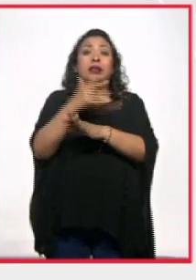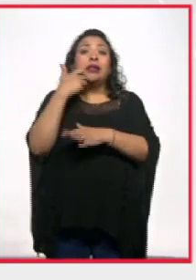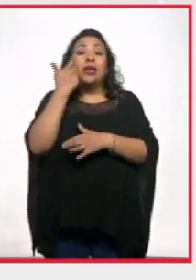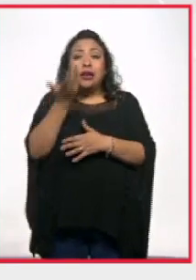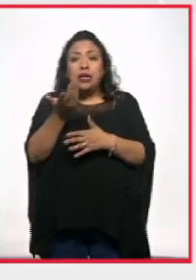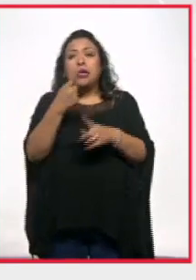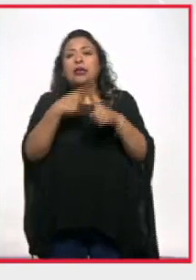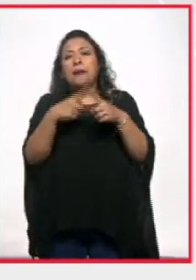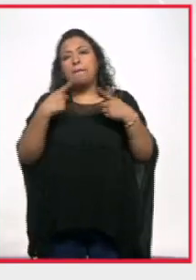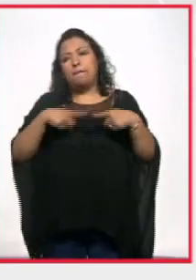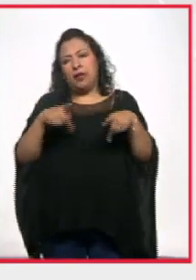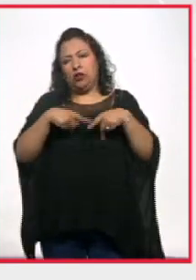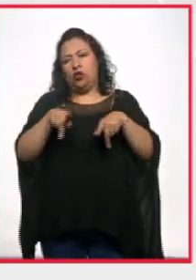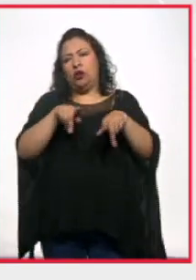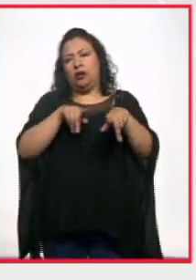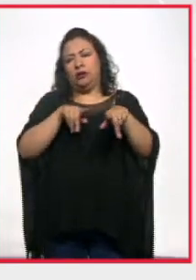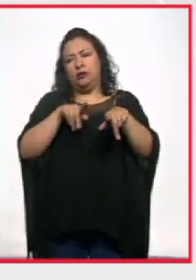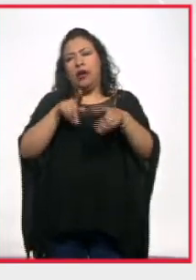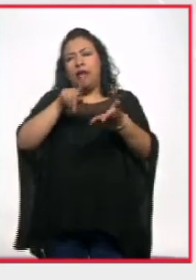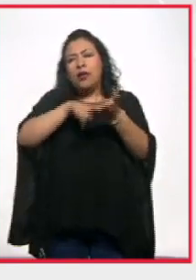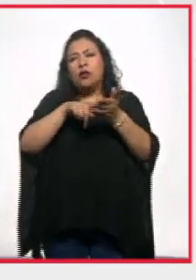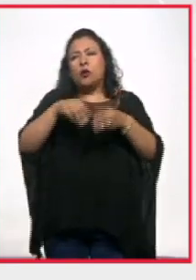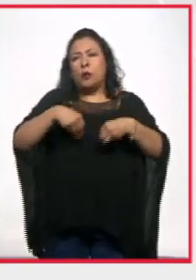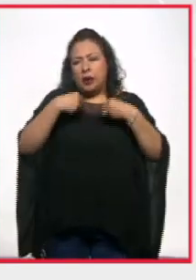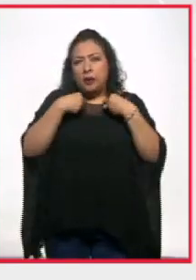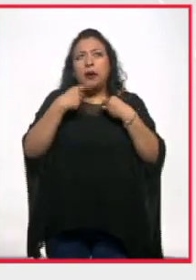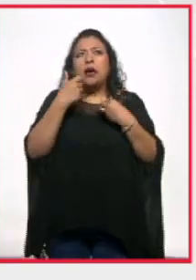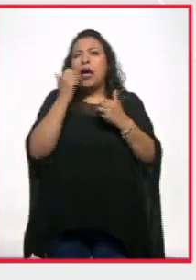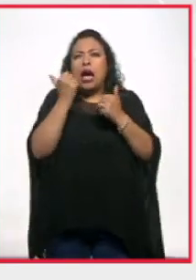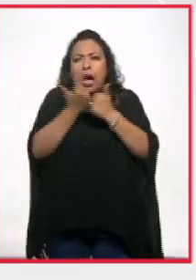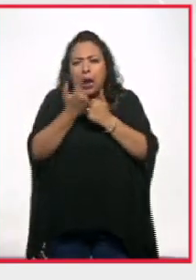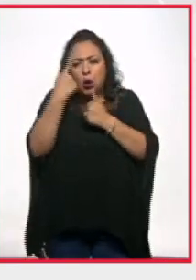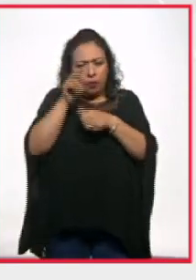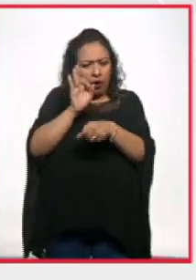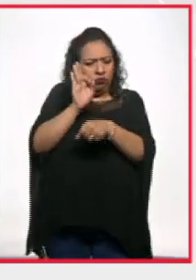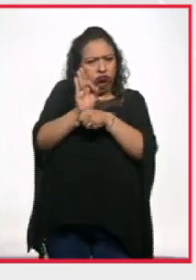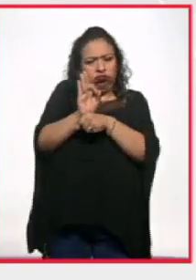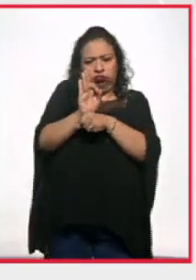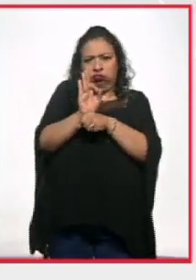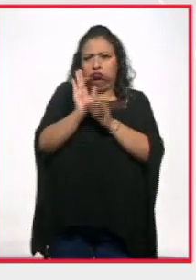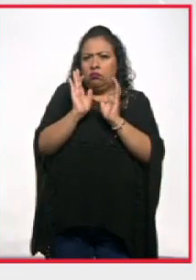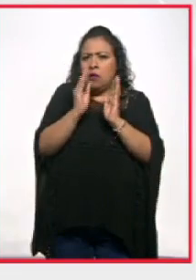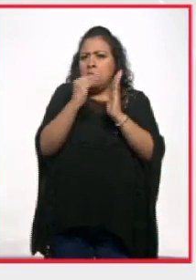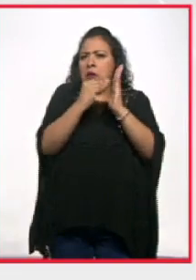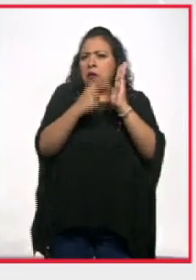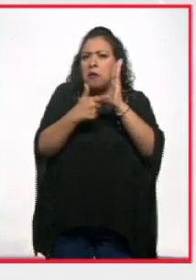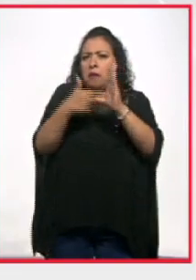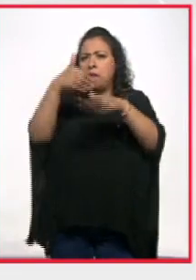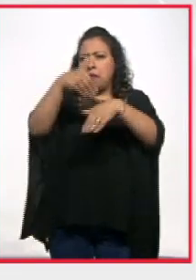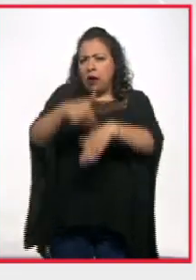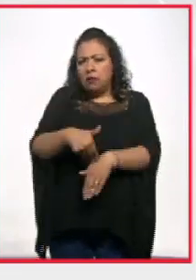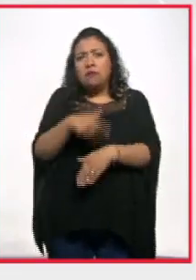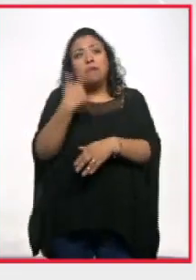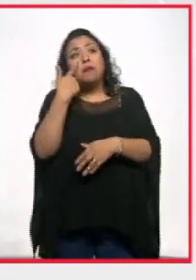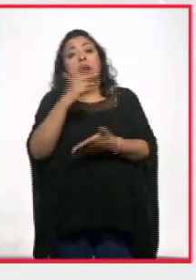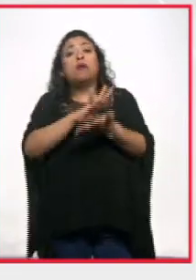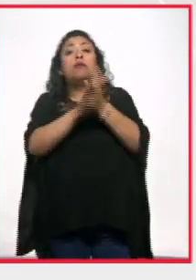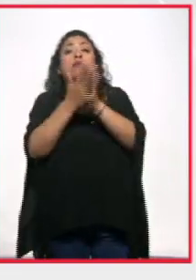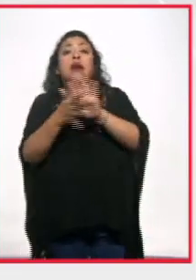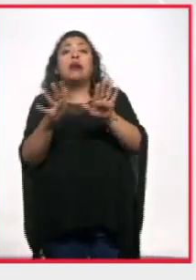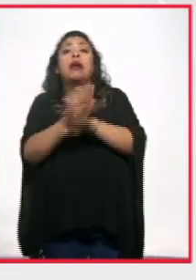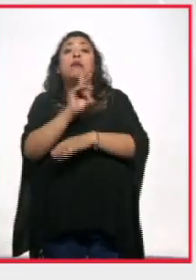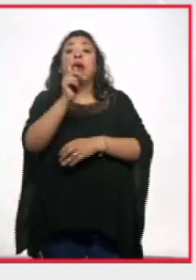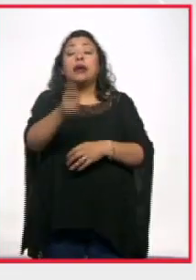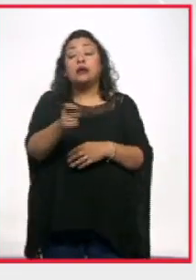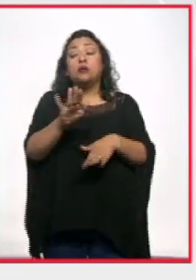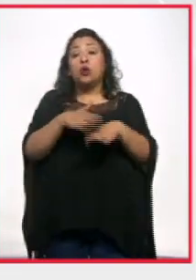buscando por parte de los pobladores que hubiera algún instrumento para tenerla mejor resguardada. Así es, y bueno, ya veremos cómo, en qué se convertirá todo esto,